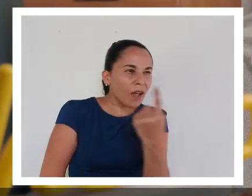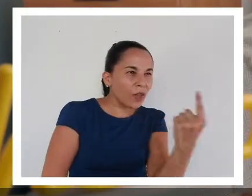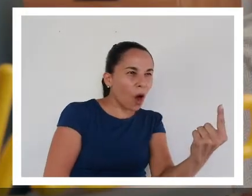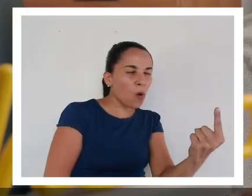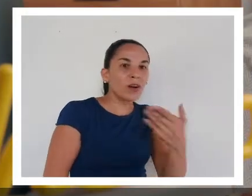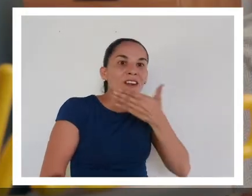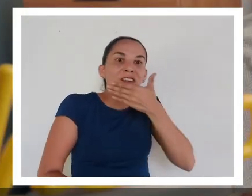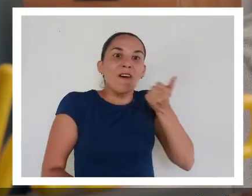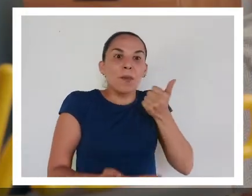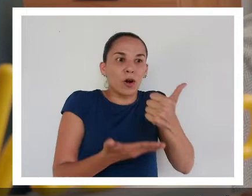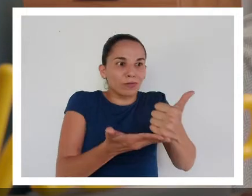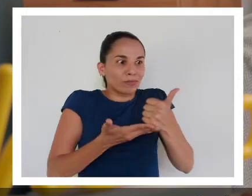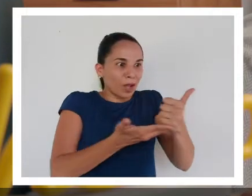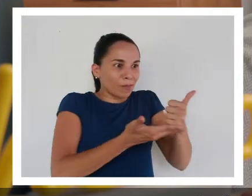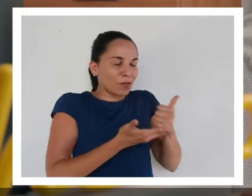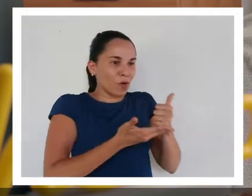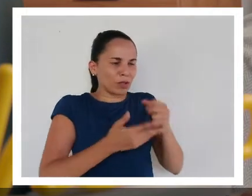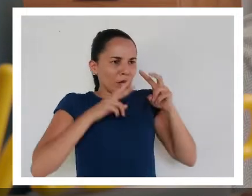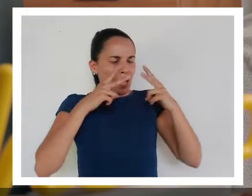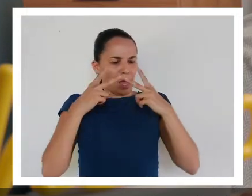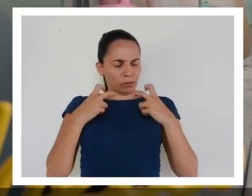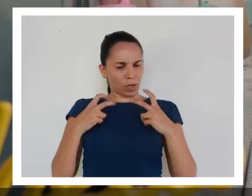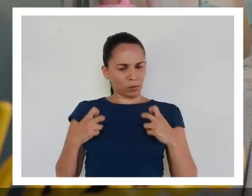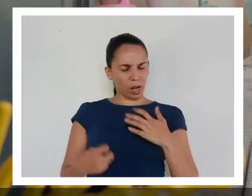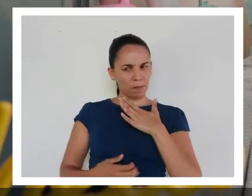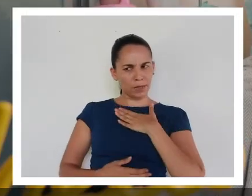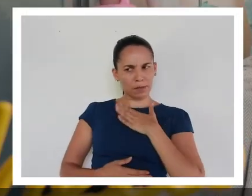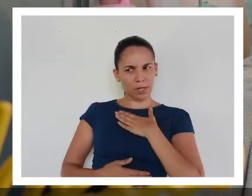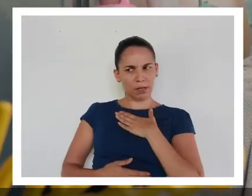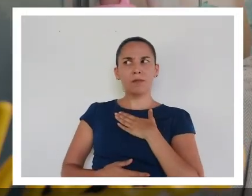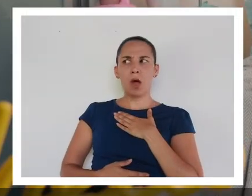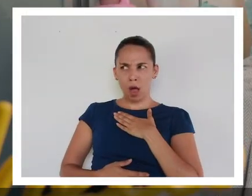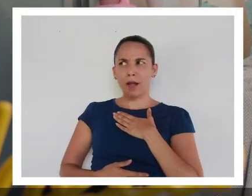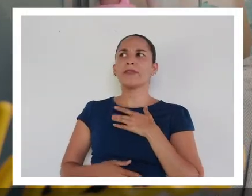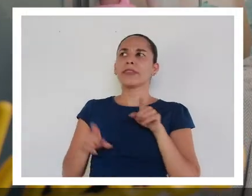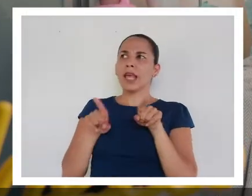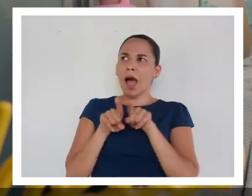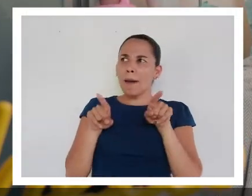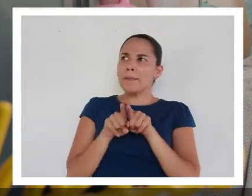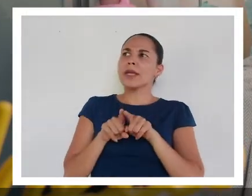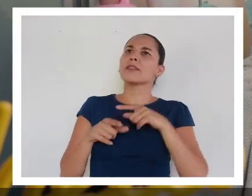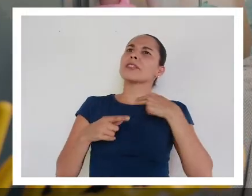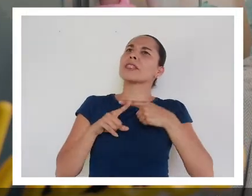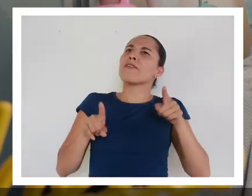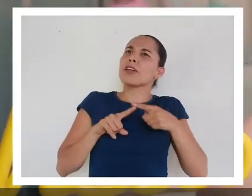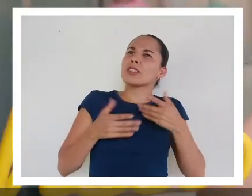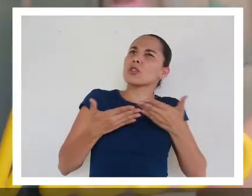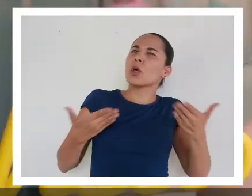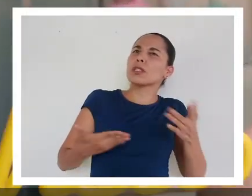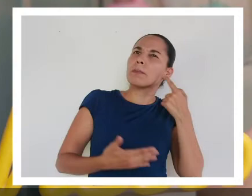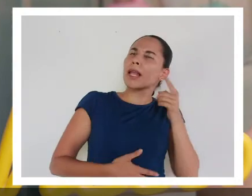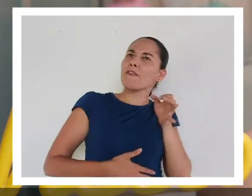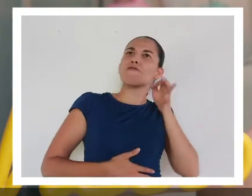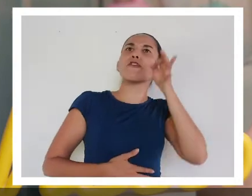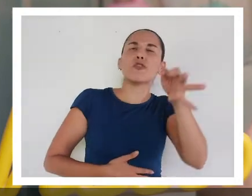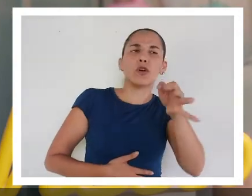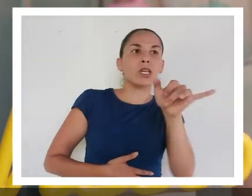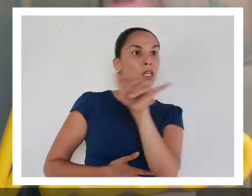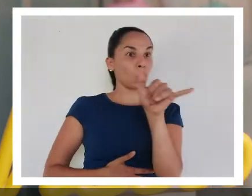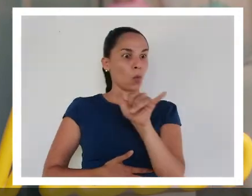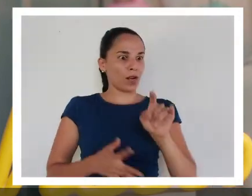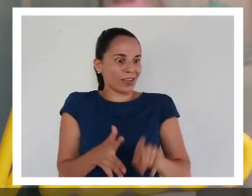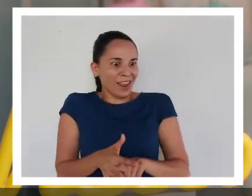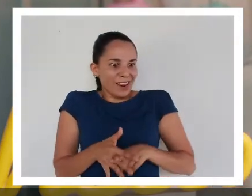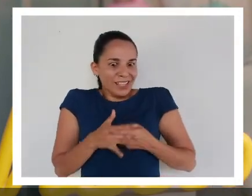ofrecer. Acá vas a explorar las cosas que te gustan de vos mismo, imaginar muchas posibilidades diferentes para tu futuro. Es como si